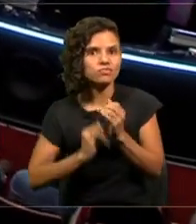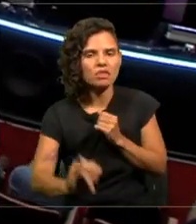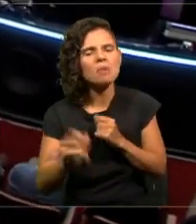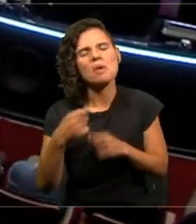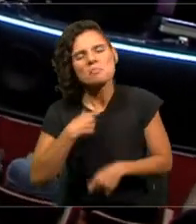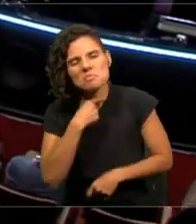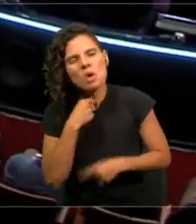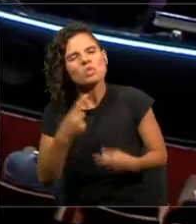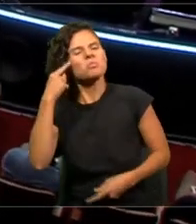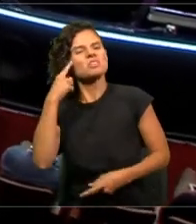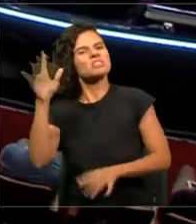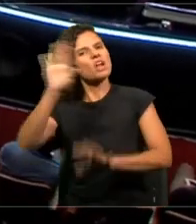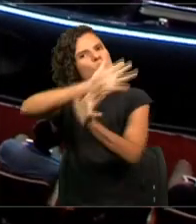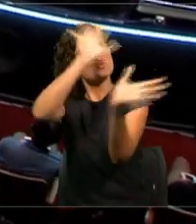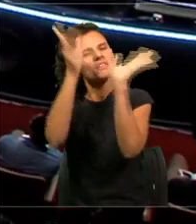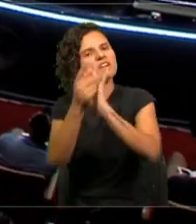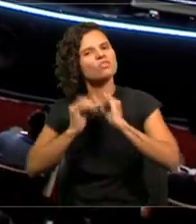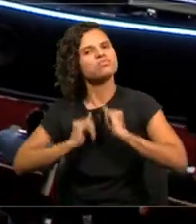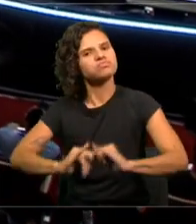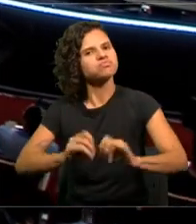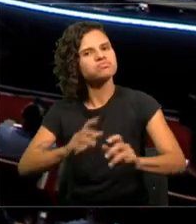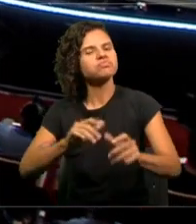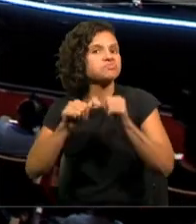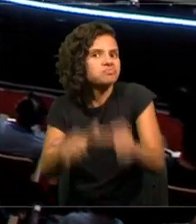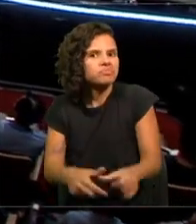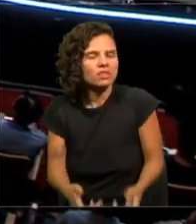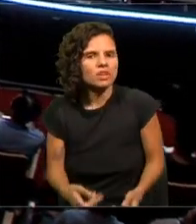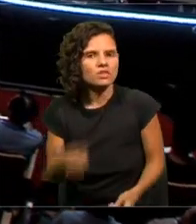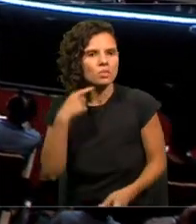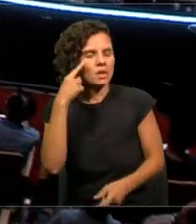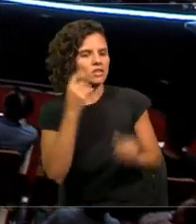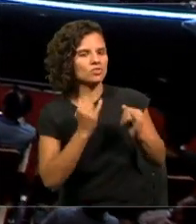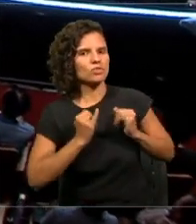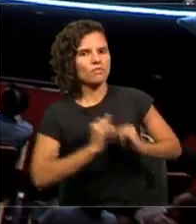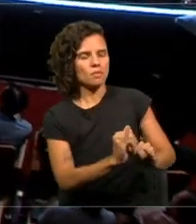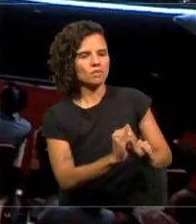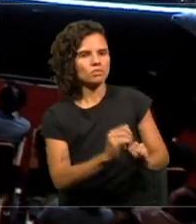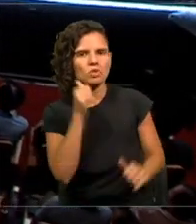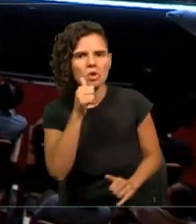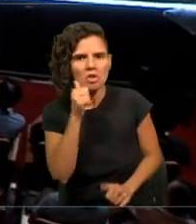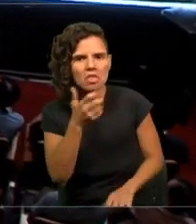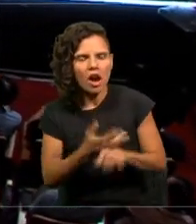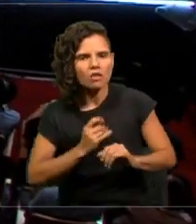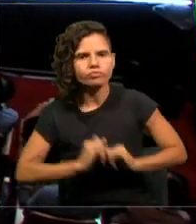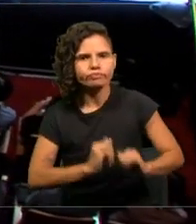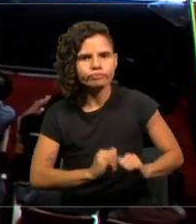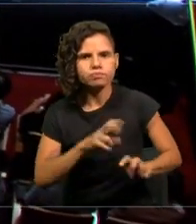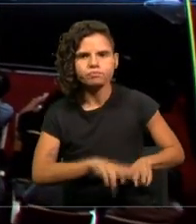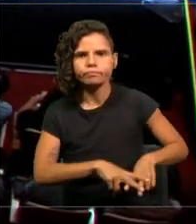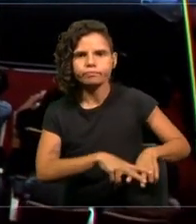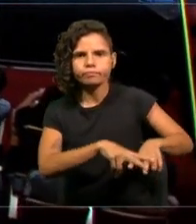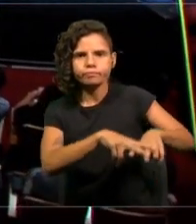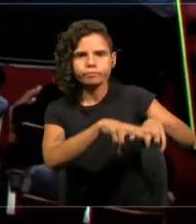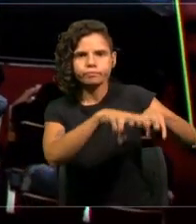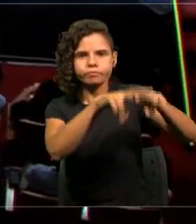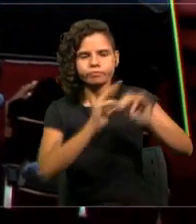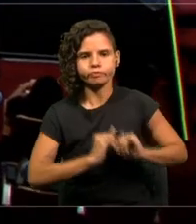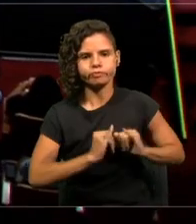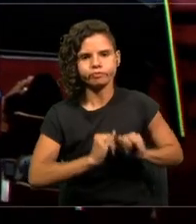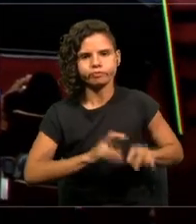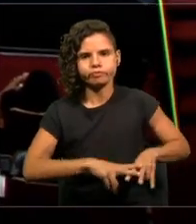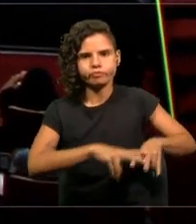yo pienso cuando pienso en datos digo osea producimos datos todos los días van almacenando se cada uno de ellos